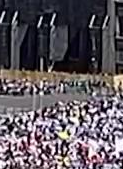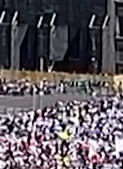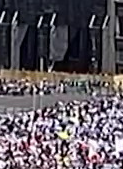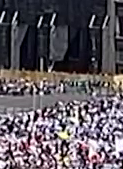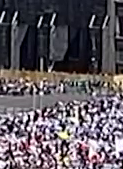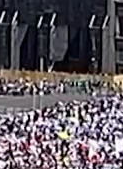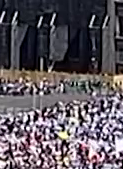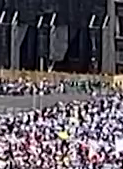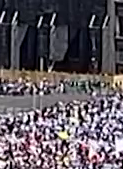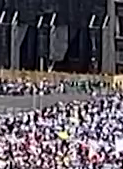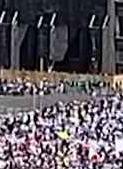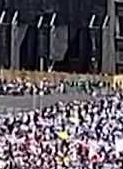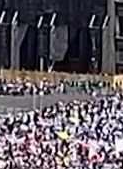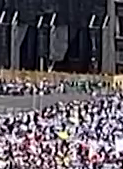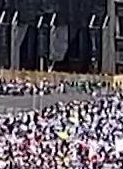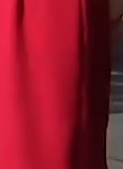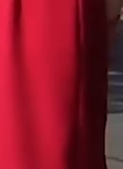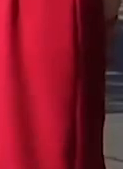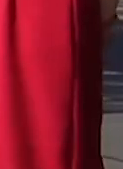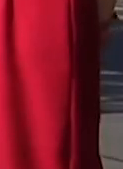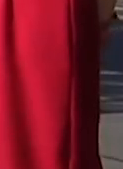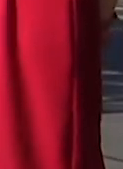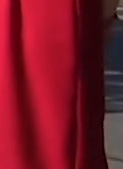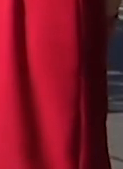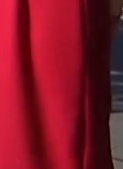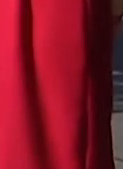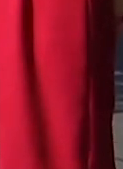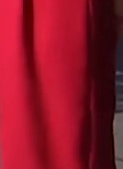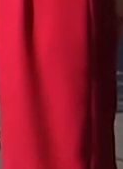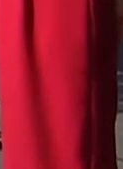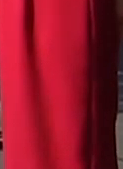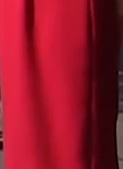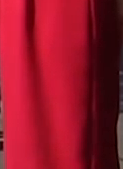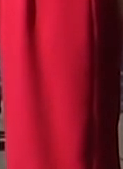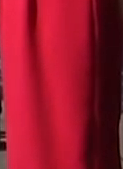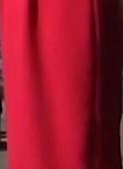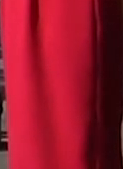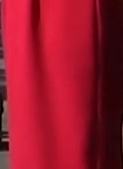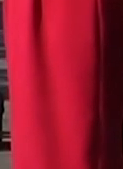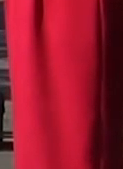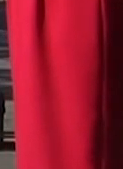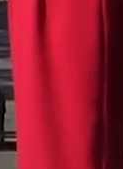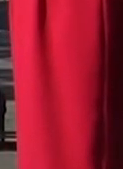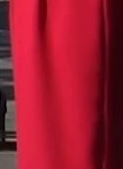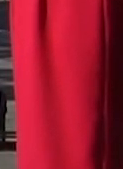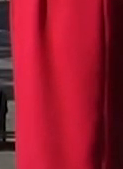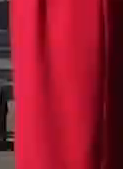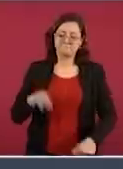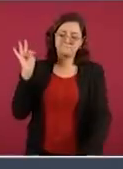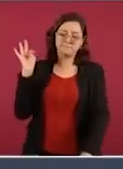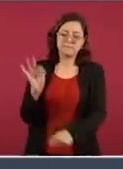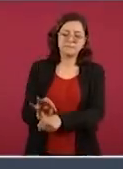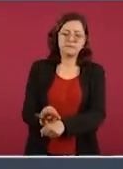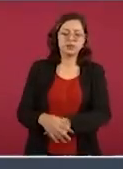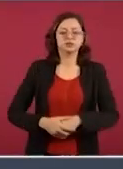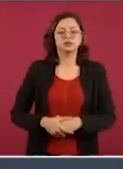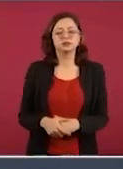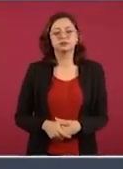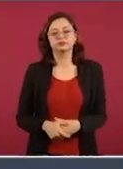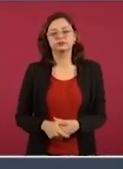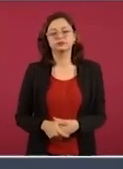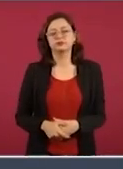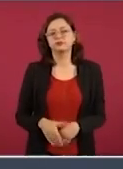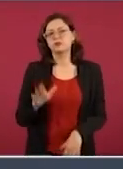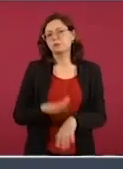mandatario aseguró que el país está en un proceso de transición y habló sobre el tiempo que requerirá consolidar la transformación. ¿Cuánto